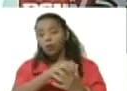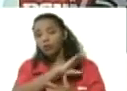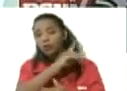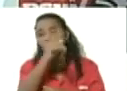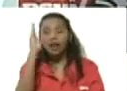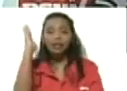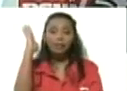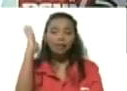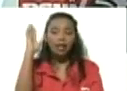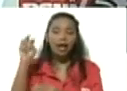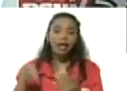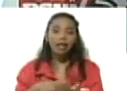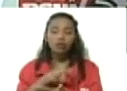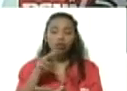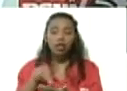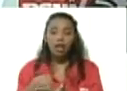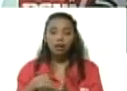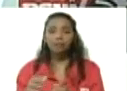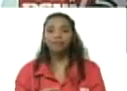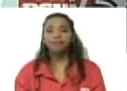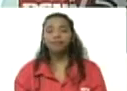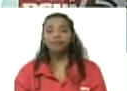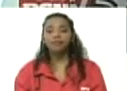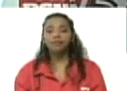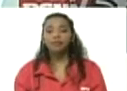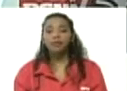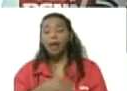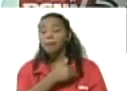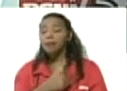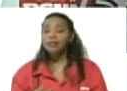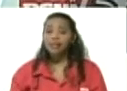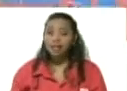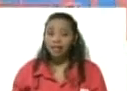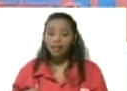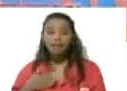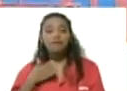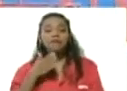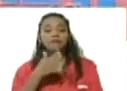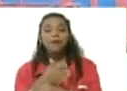asamblea, la junta directiva de la Asamblea Nacional, el presidente rendirá su